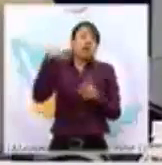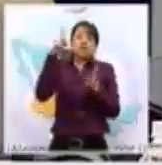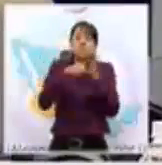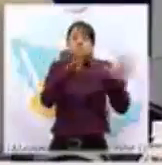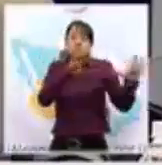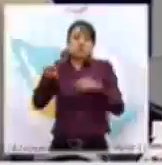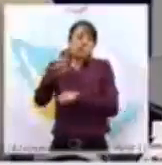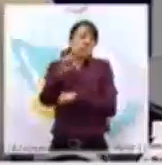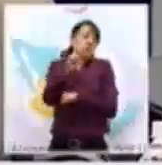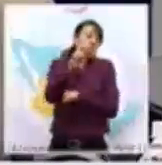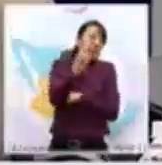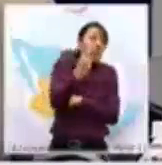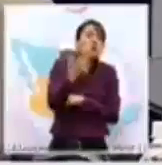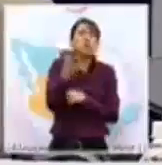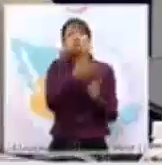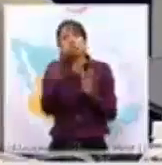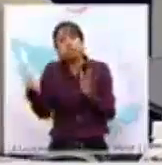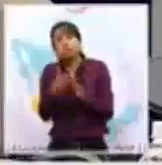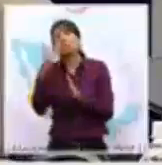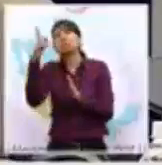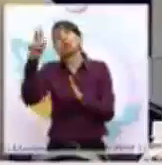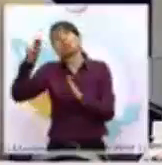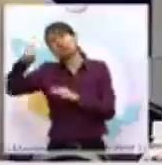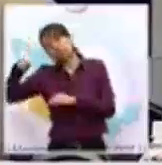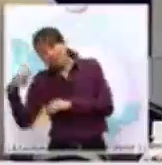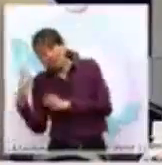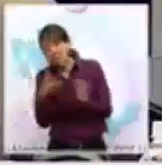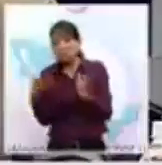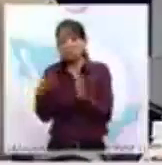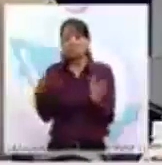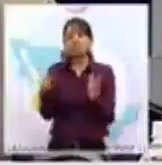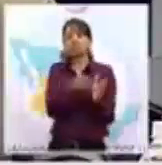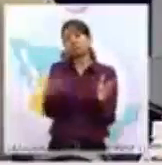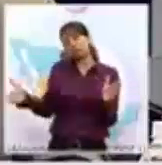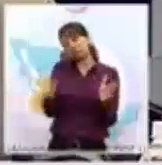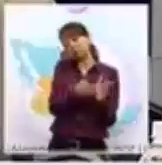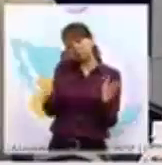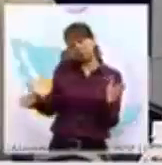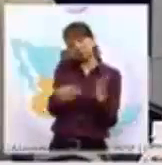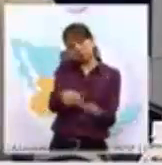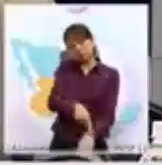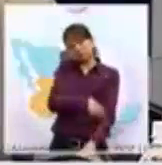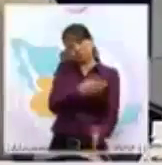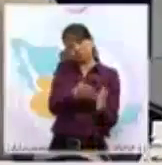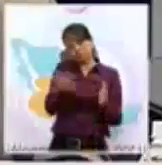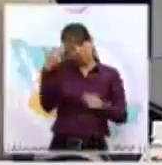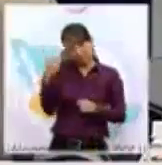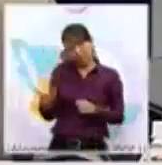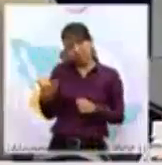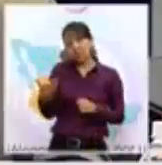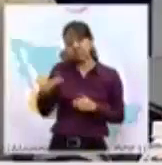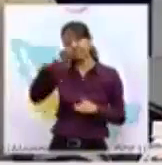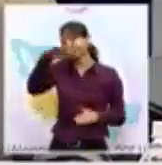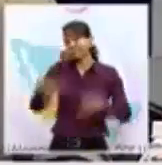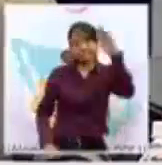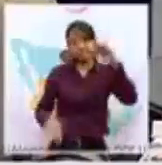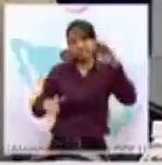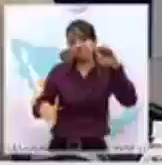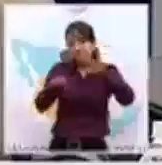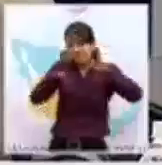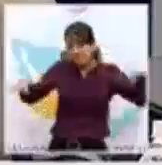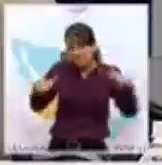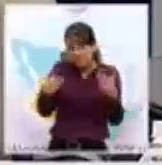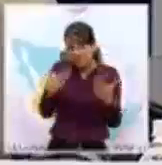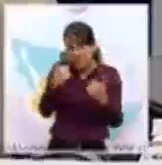1932 y 1982, por lo menos para hacer una ruta larga, fue un país que fue desigual, pero que no fue un país